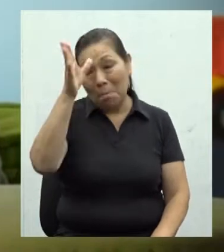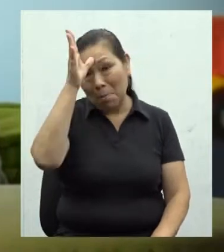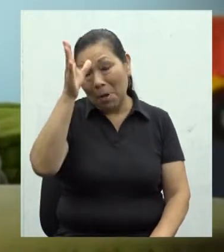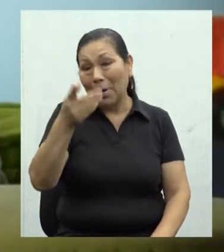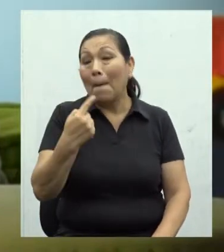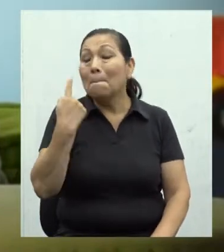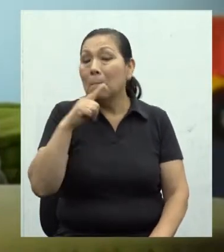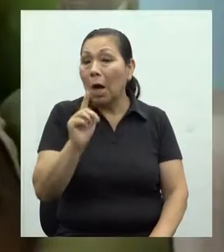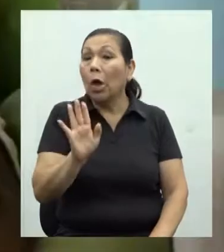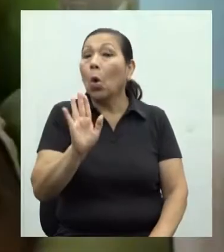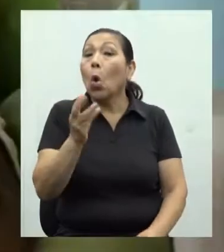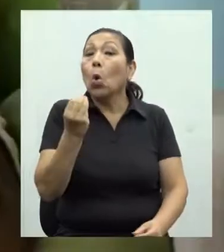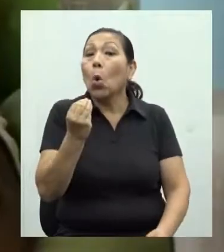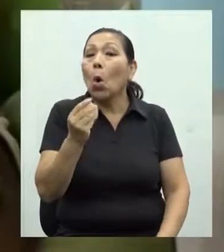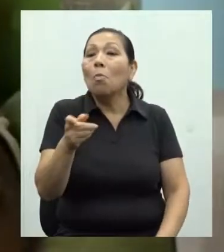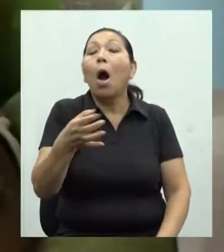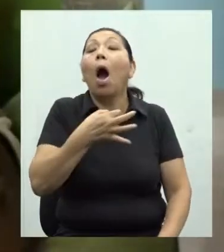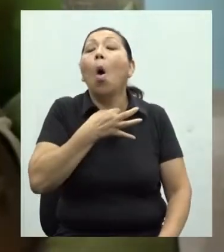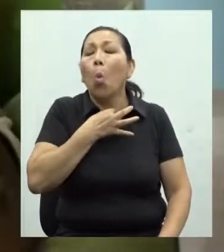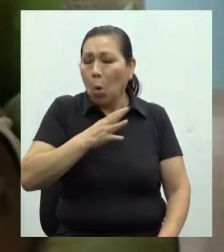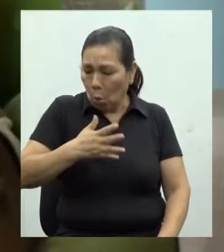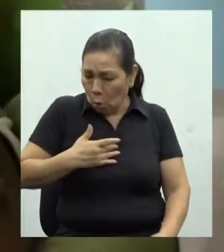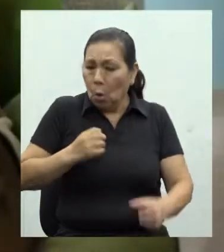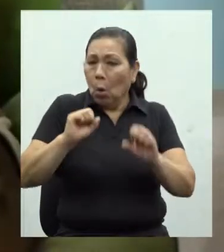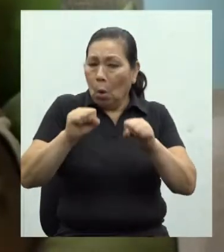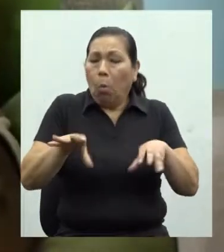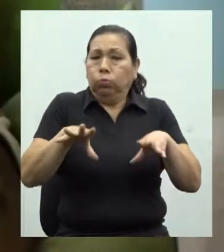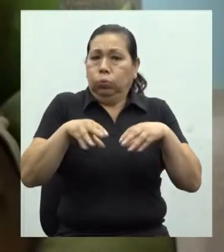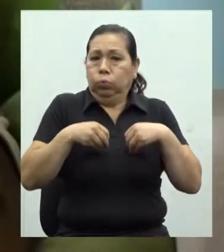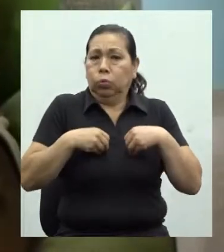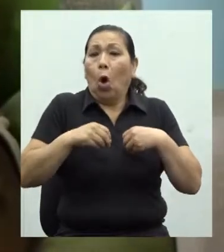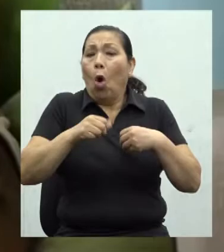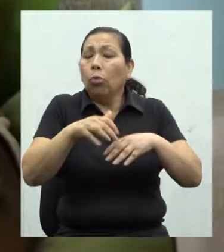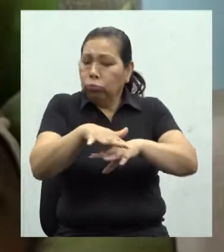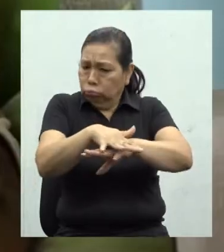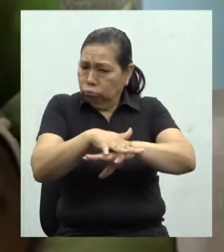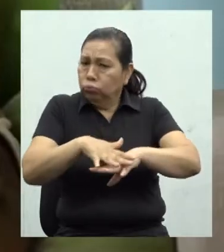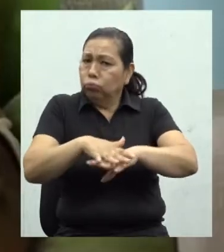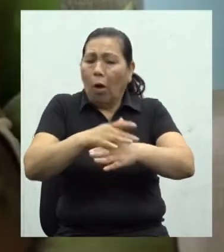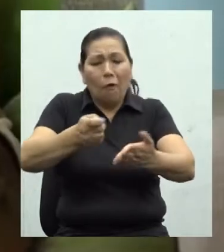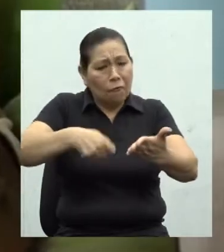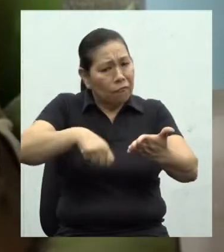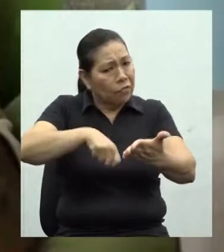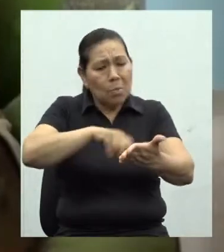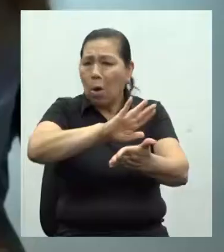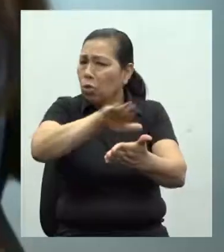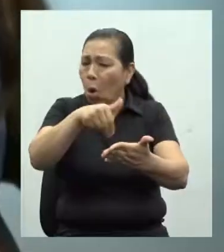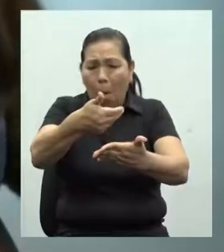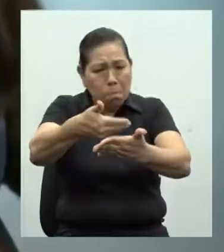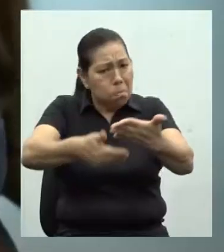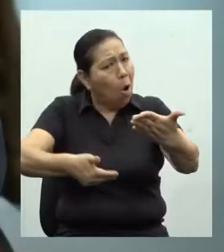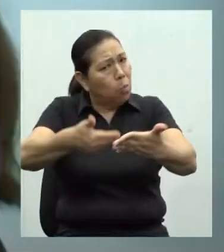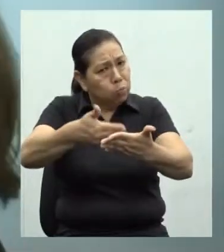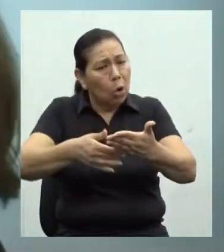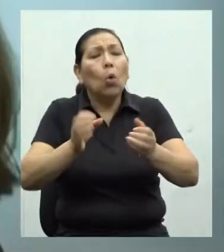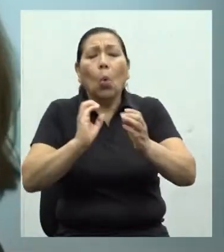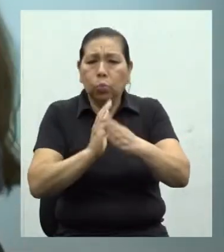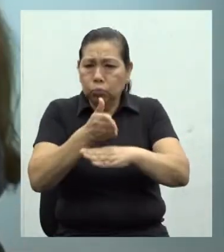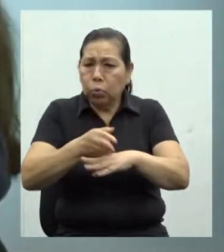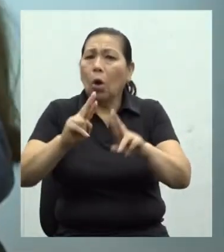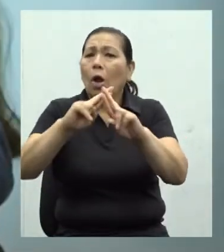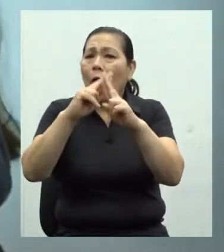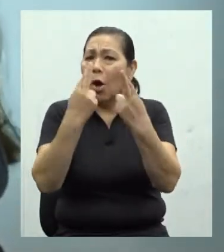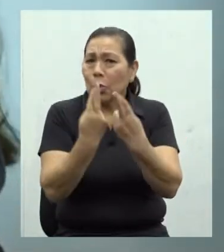escolar, para que en su condición de abuelo apoderado pueda, entre otros trámites, firmar todos los documentos y acudir a